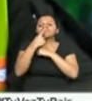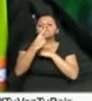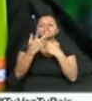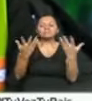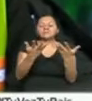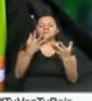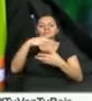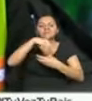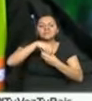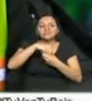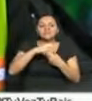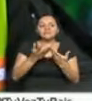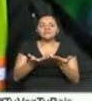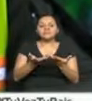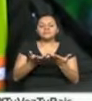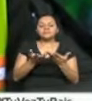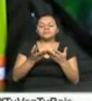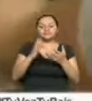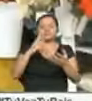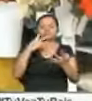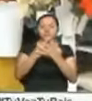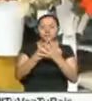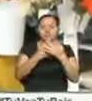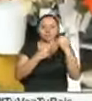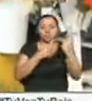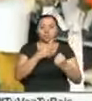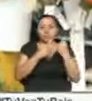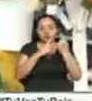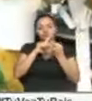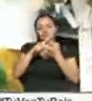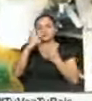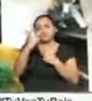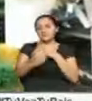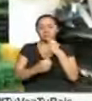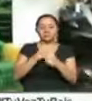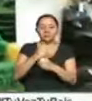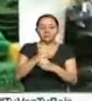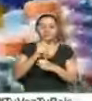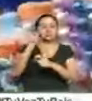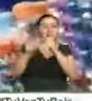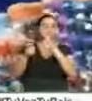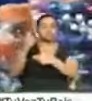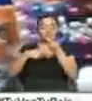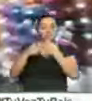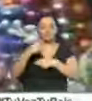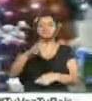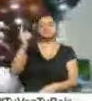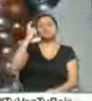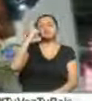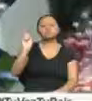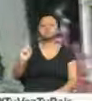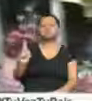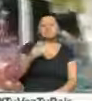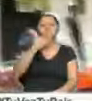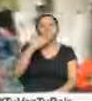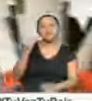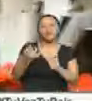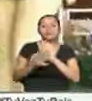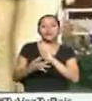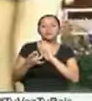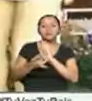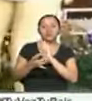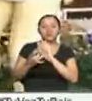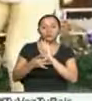que existen en ellas, la prisión de 1 a 3 años. Los comerciantes han tomado conciencia de esta iniciativa, por lo que ofrecen